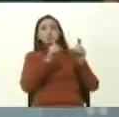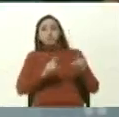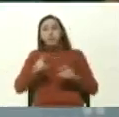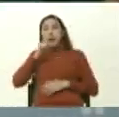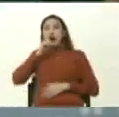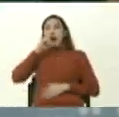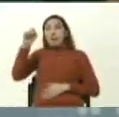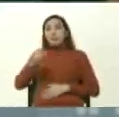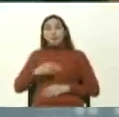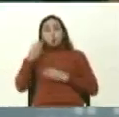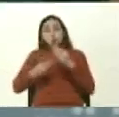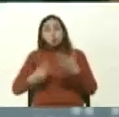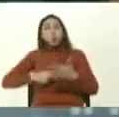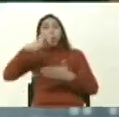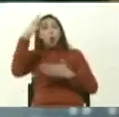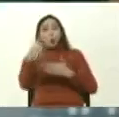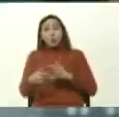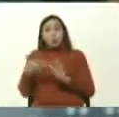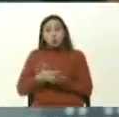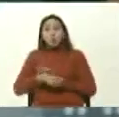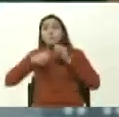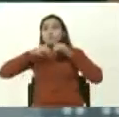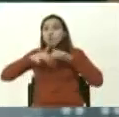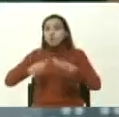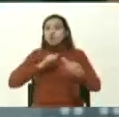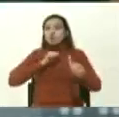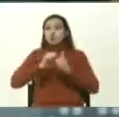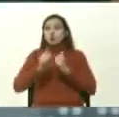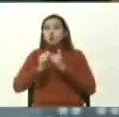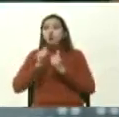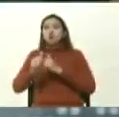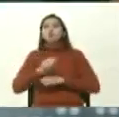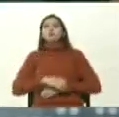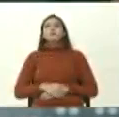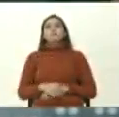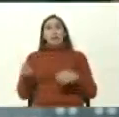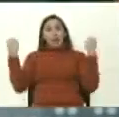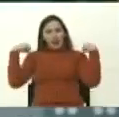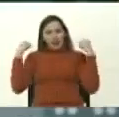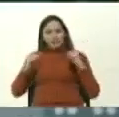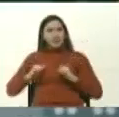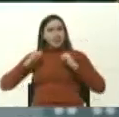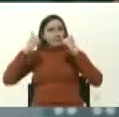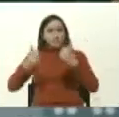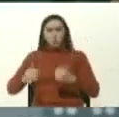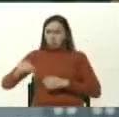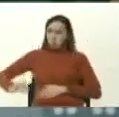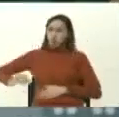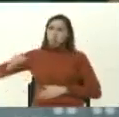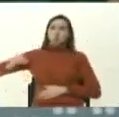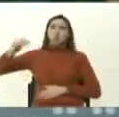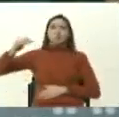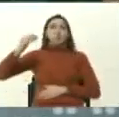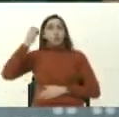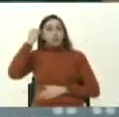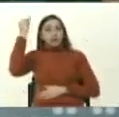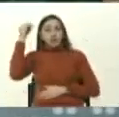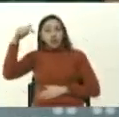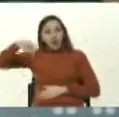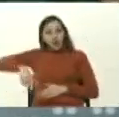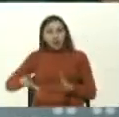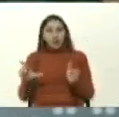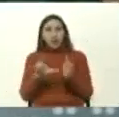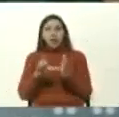Maduro ha lanzado el programa de masificación deportiva para que empecemos desde muy pequeño. Esa es la idea de este Liceo de